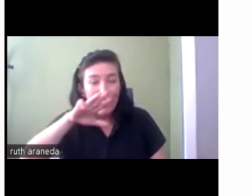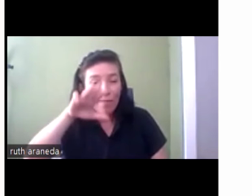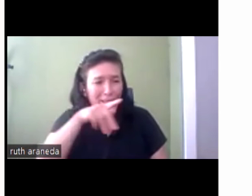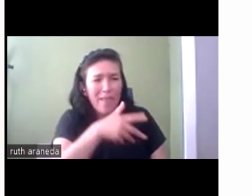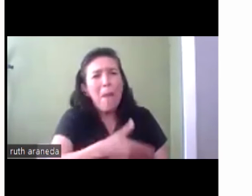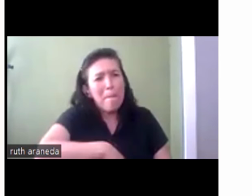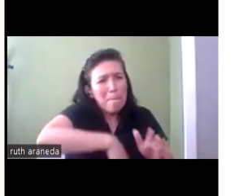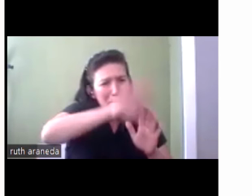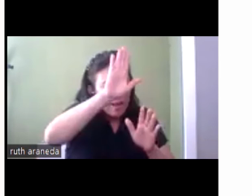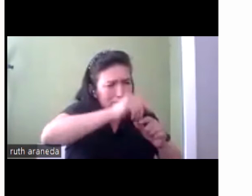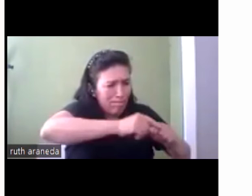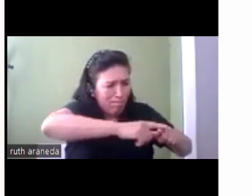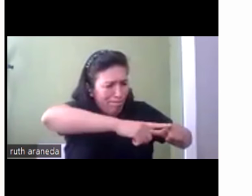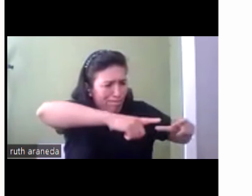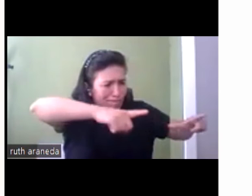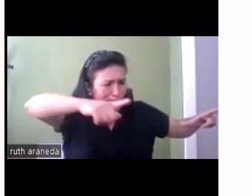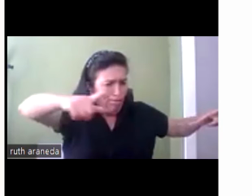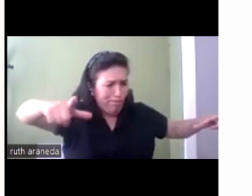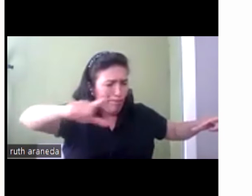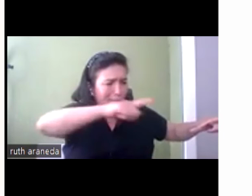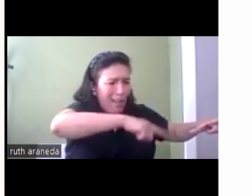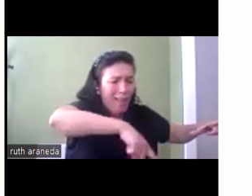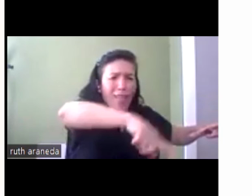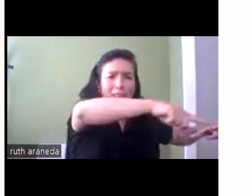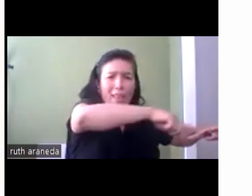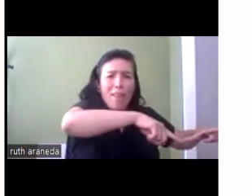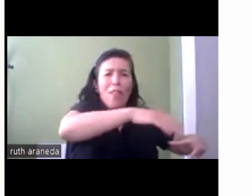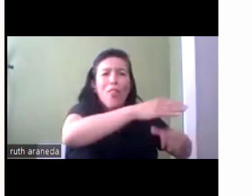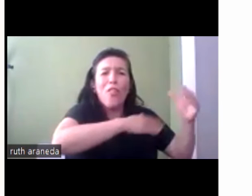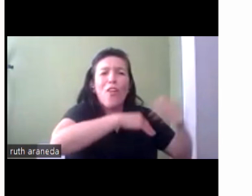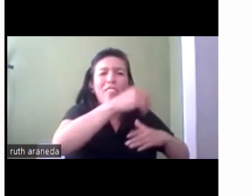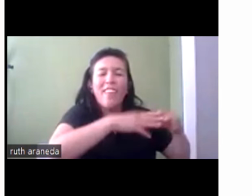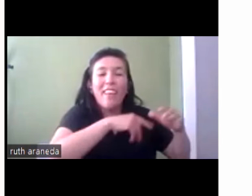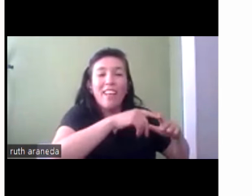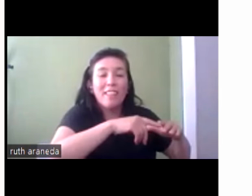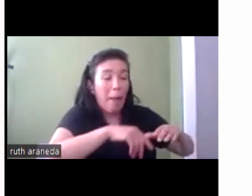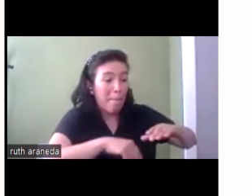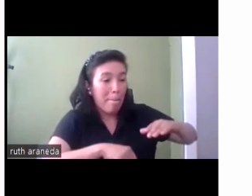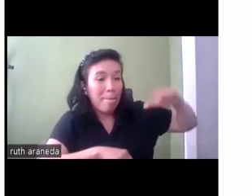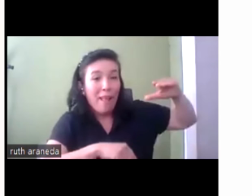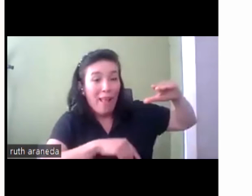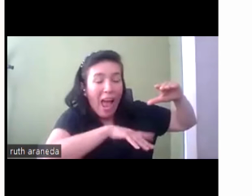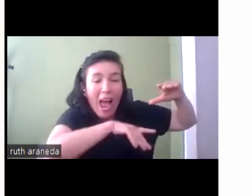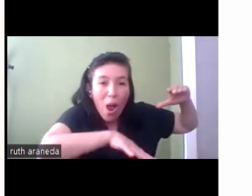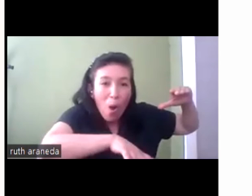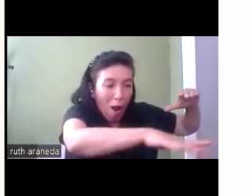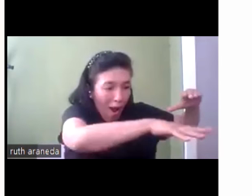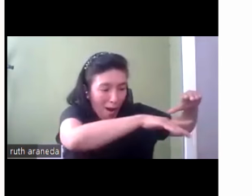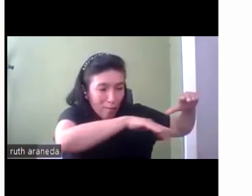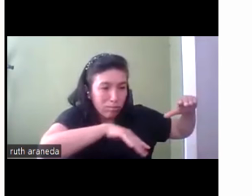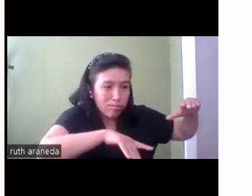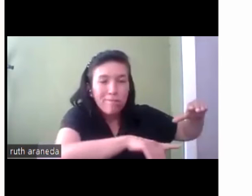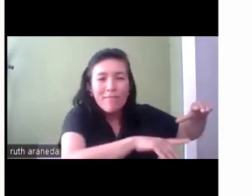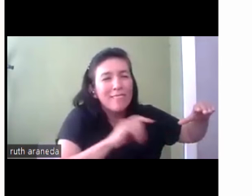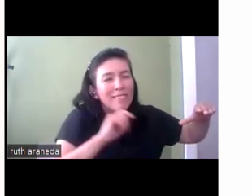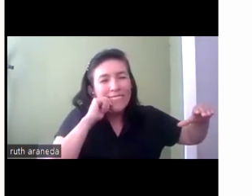y mayor extensión dentro de la zona, se ubican emplazados justamente sobre este espacio de agua, que